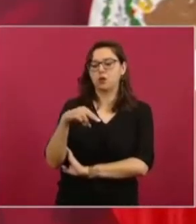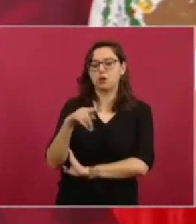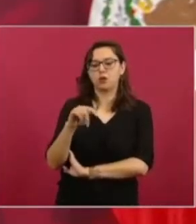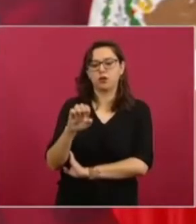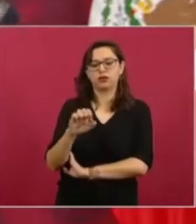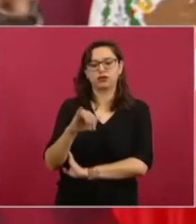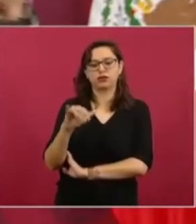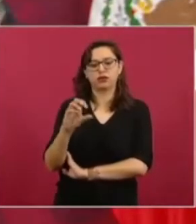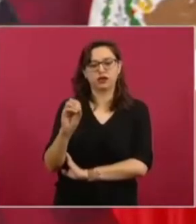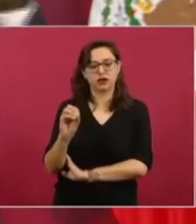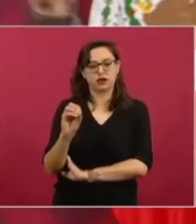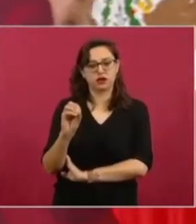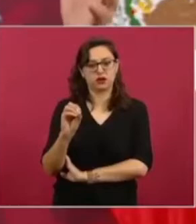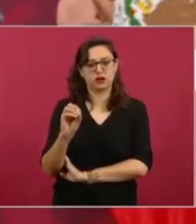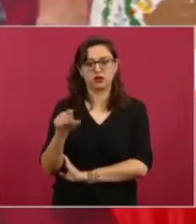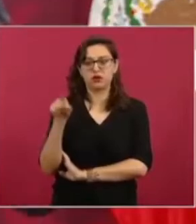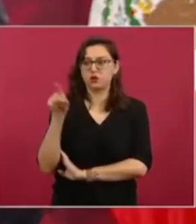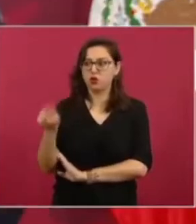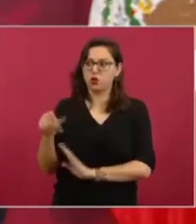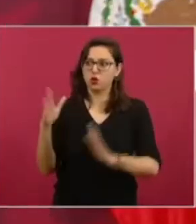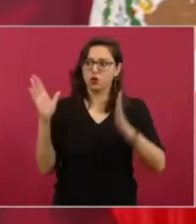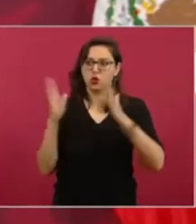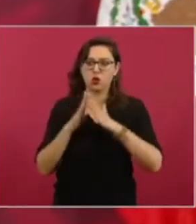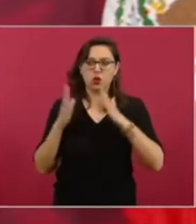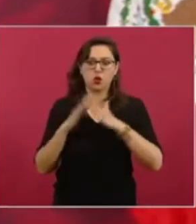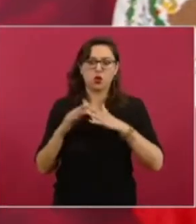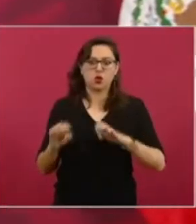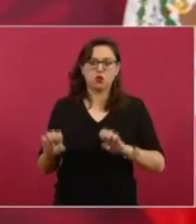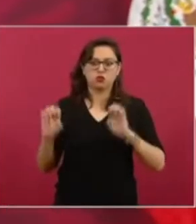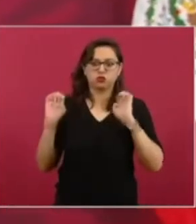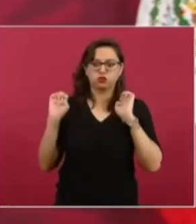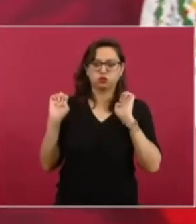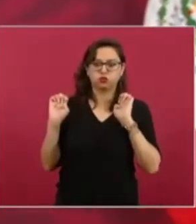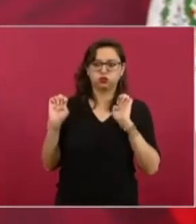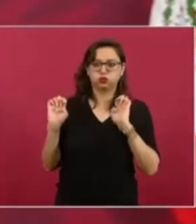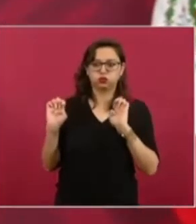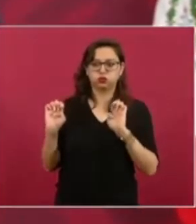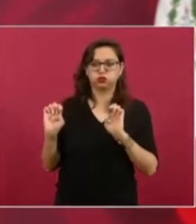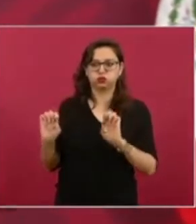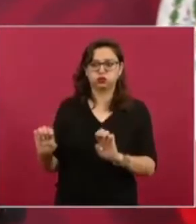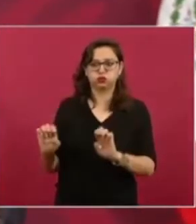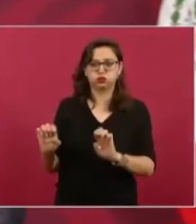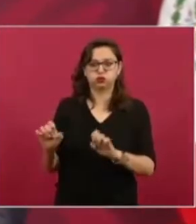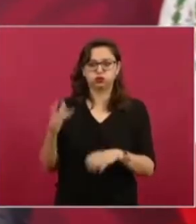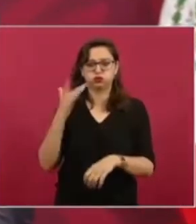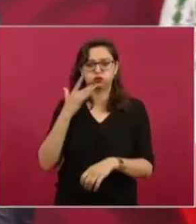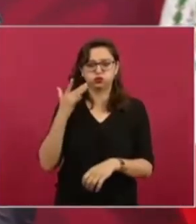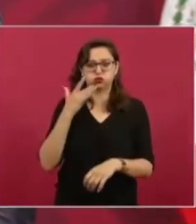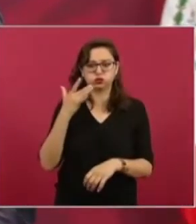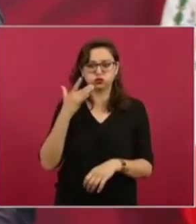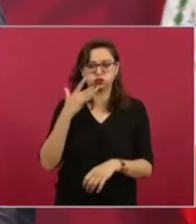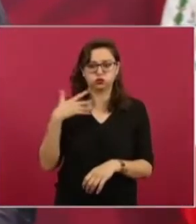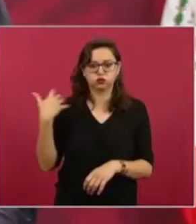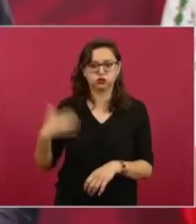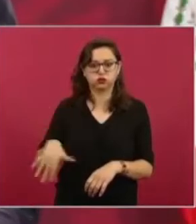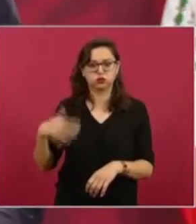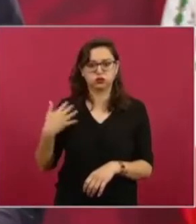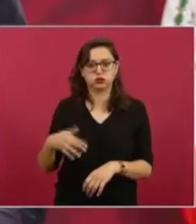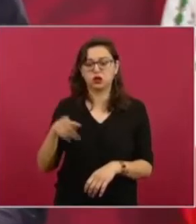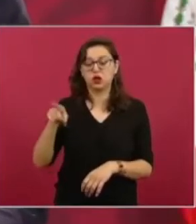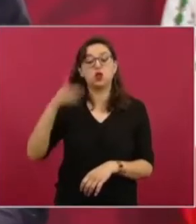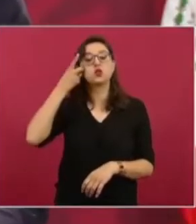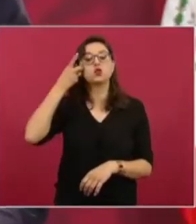de las casas muy lujosas del Paseo Montejo. eran de